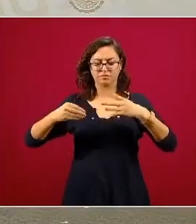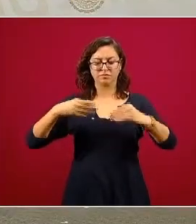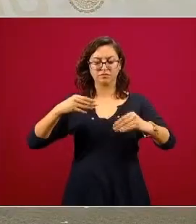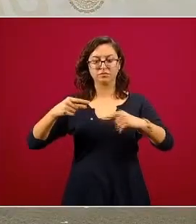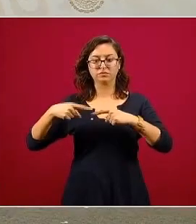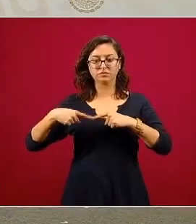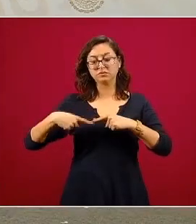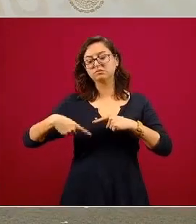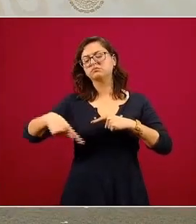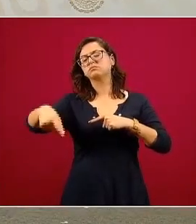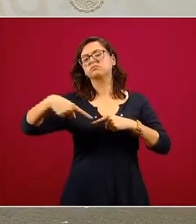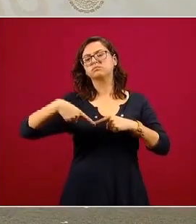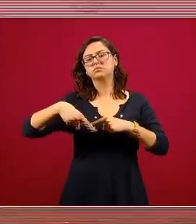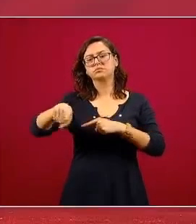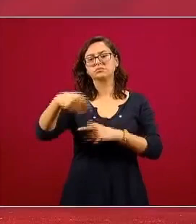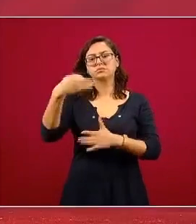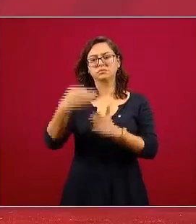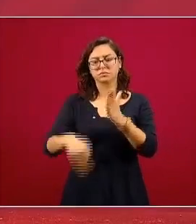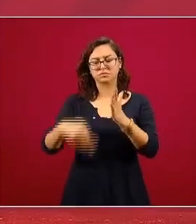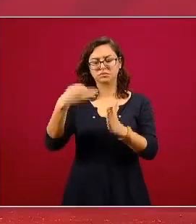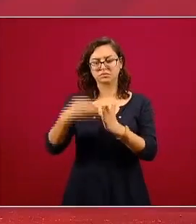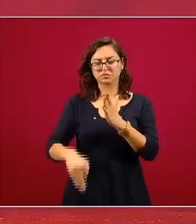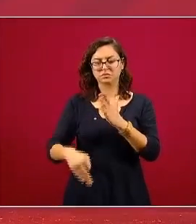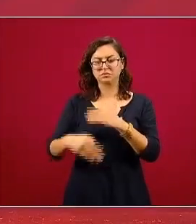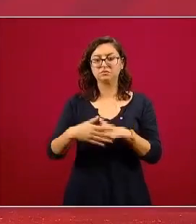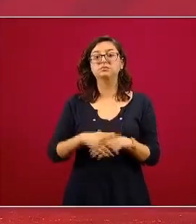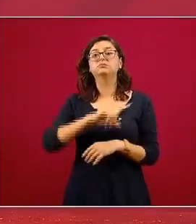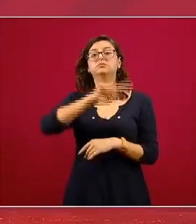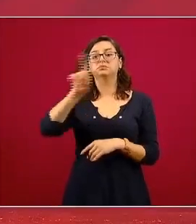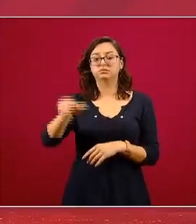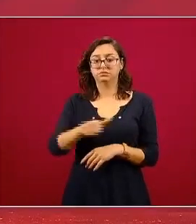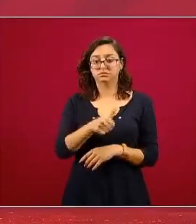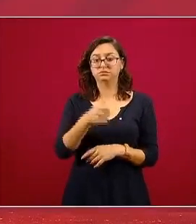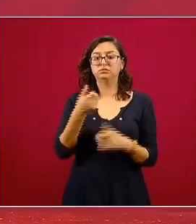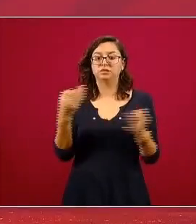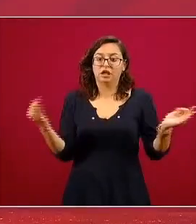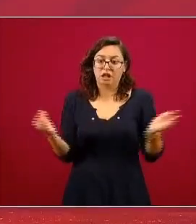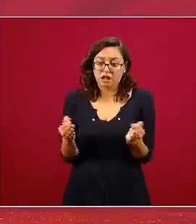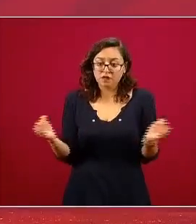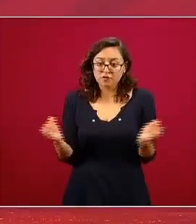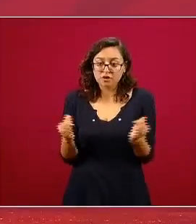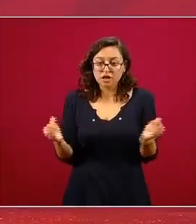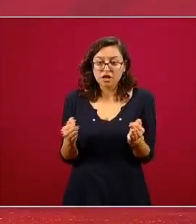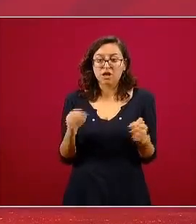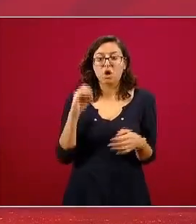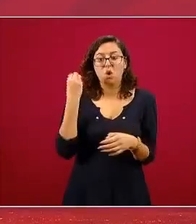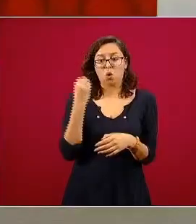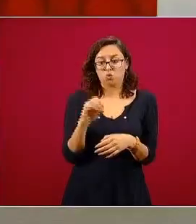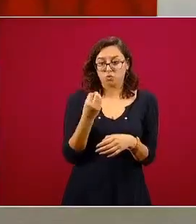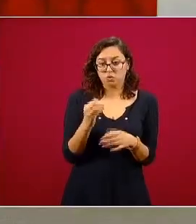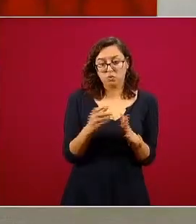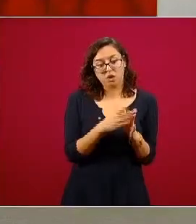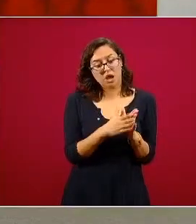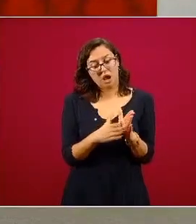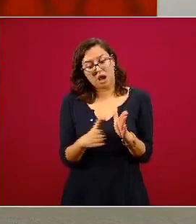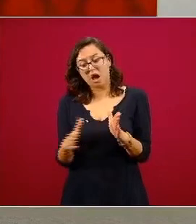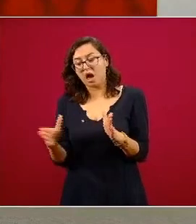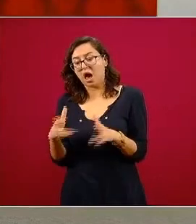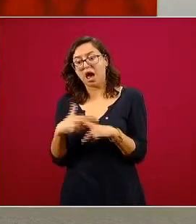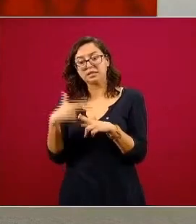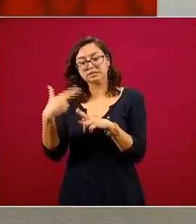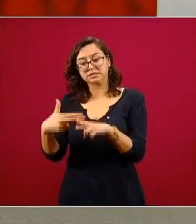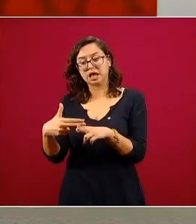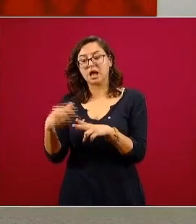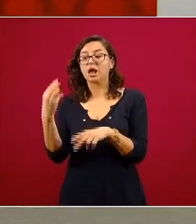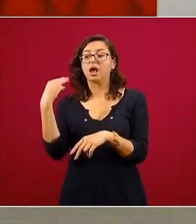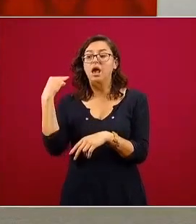de COVID-19, sabiendo que llega la temporada invernal y que esta inicia en el mes de octubre y se prolonga hasta el mes de marzo. Entonces